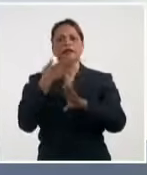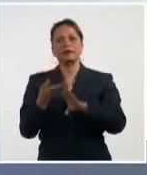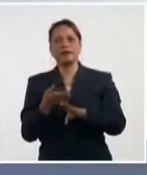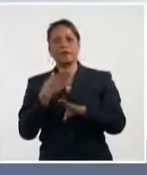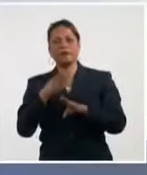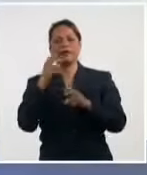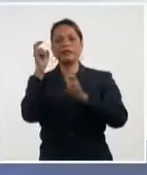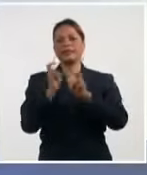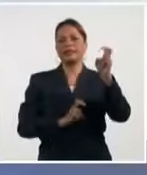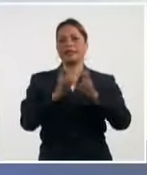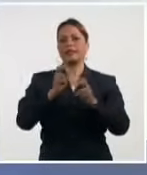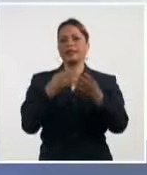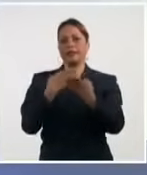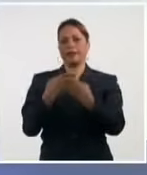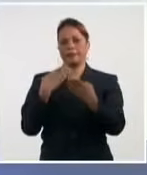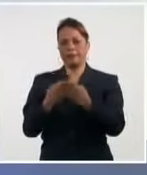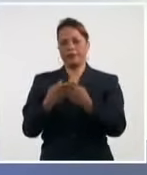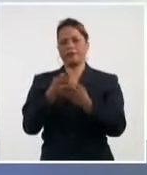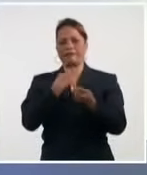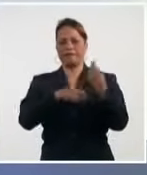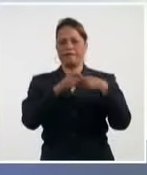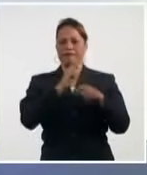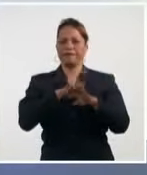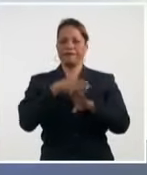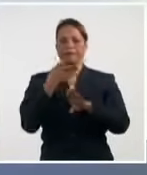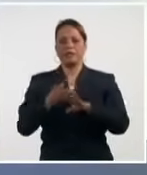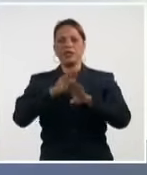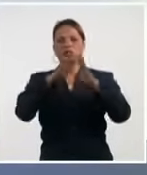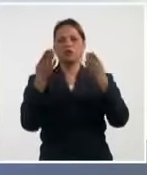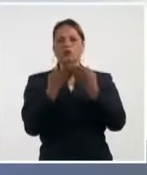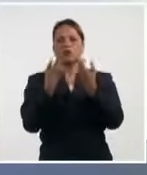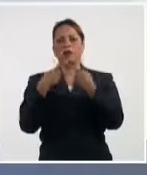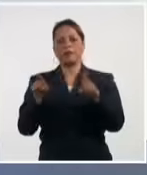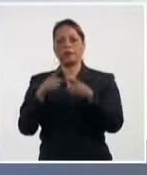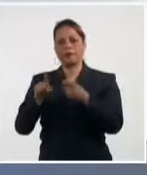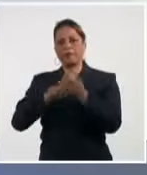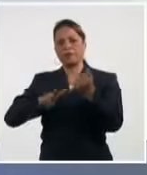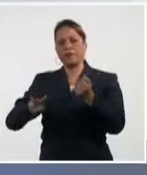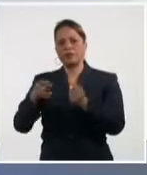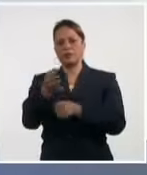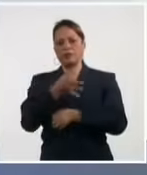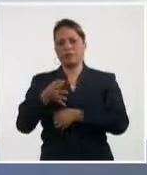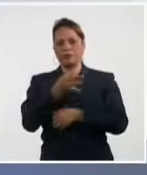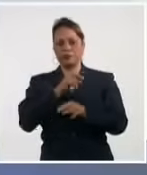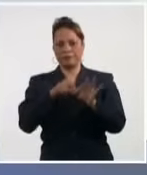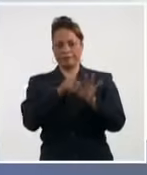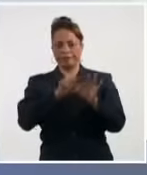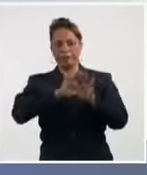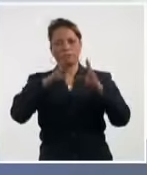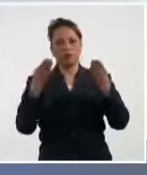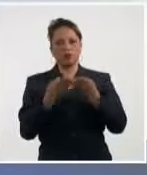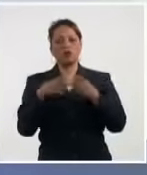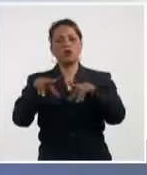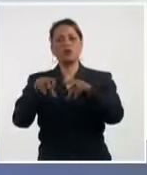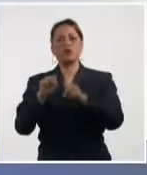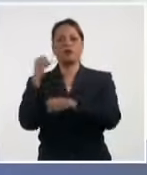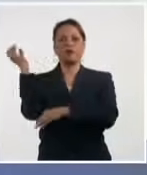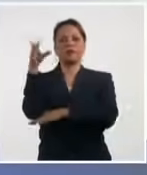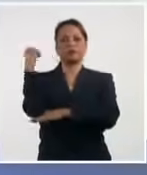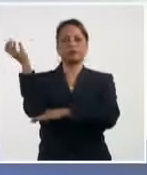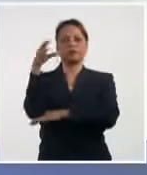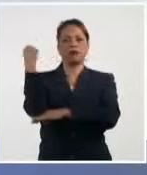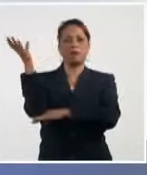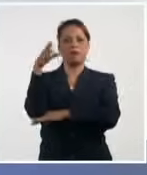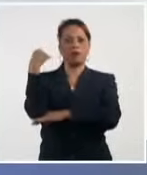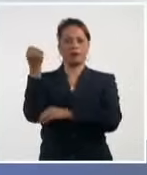mixta MCB Comercial. Todas las provincias y el municipio especial Isla de la Juventud recibirán nuevas ambulancias. El